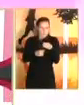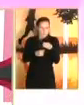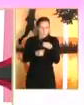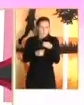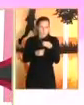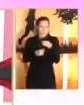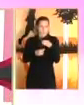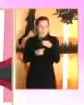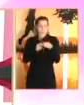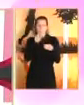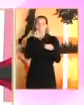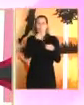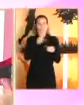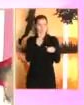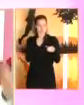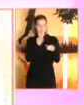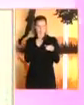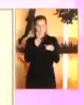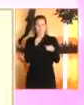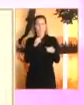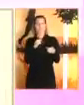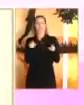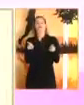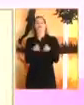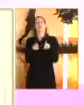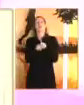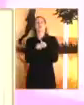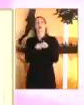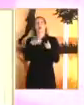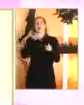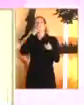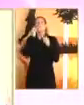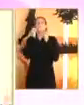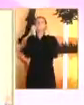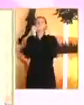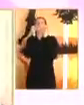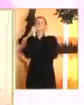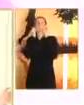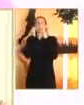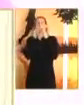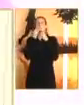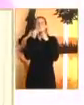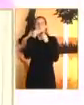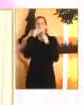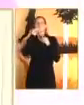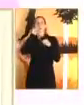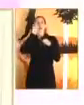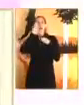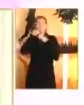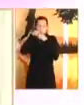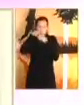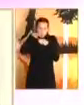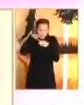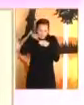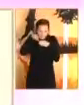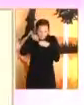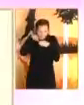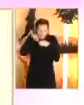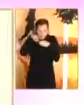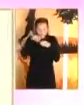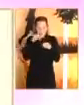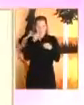escupir. ¿Eh? Entonces, o sea, te enjuagas, ¿cómo? Como si estuvieras enjuagando. Ya abres la boca y que caiga, hijo. Ah, y abro la boca y que caiga. Esto claro. O sea, lo que no se